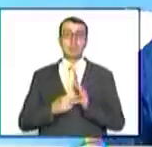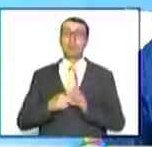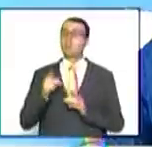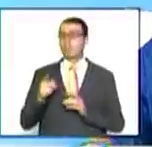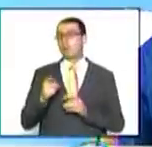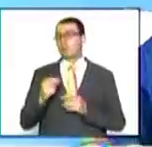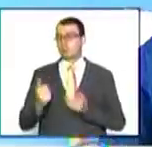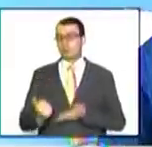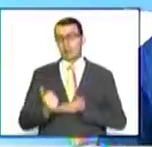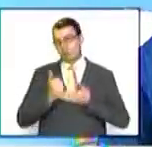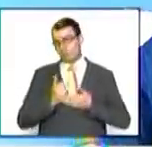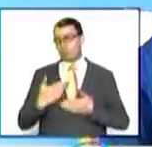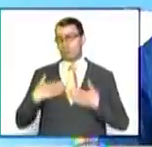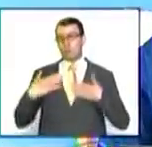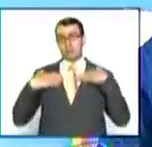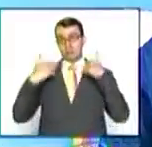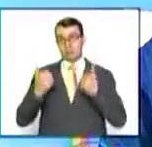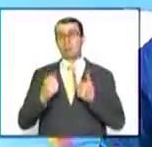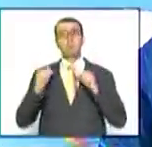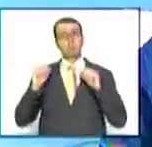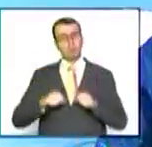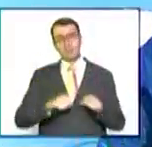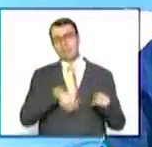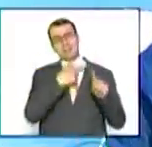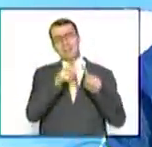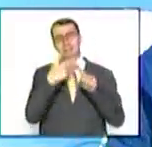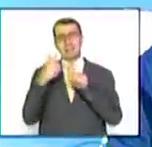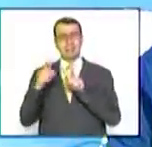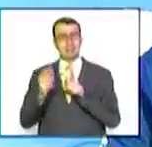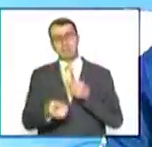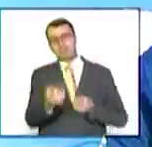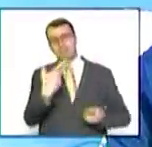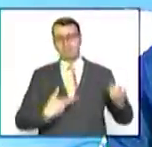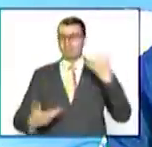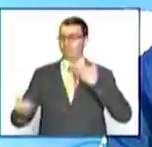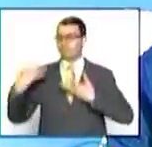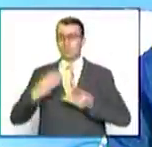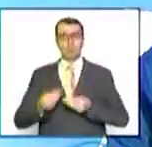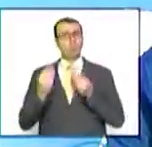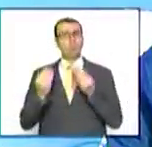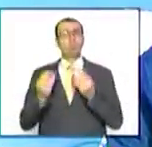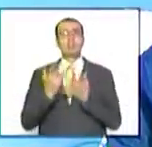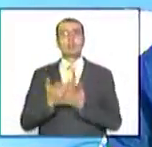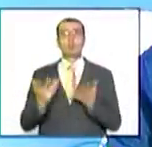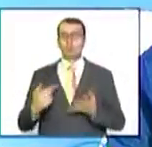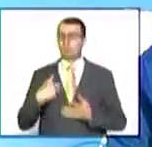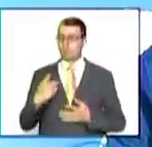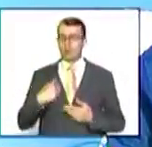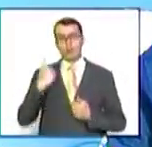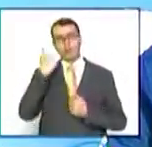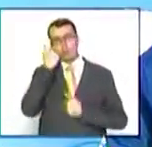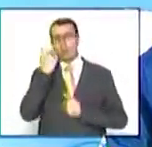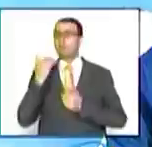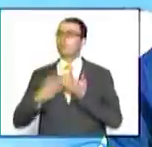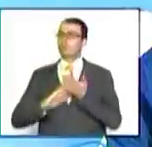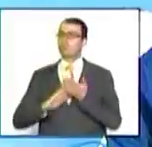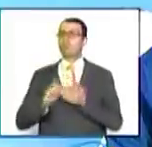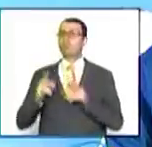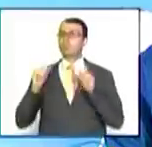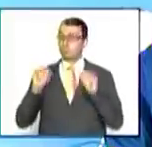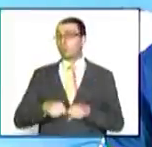posibilidades terapéuticas, muchos tratamientos para el manejo de sus enfermedades y que